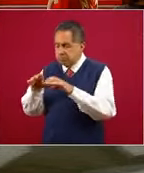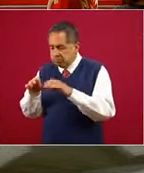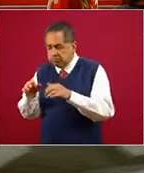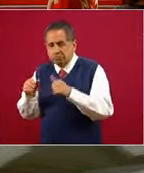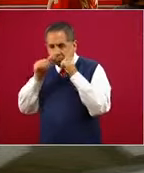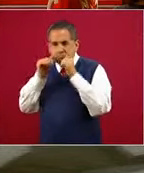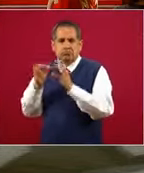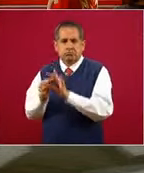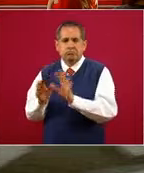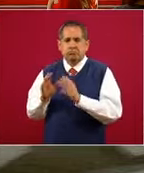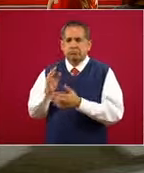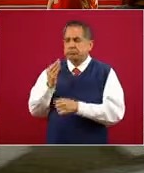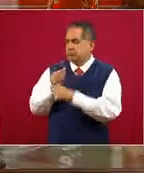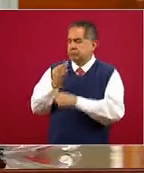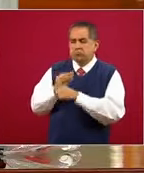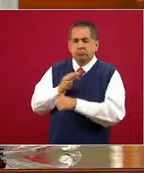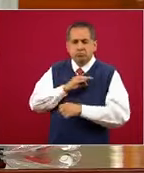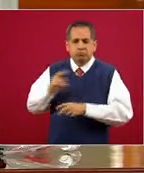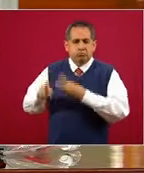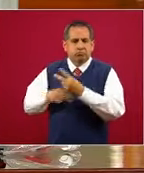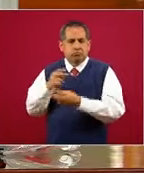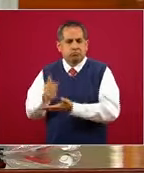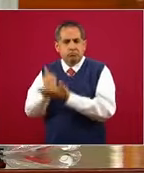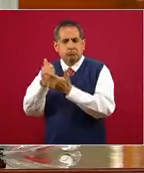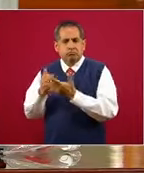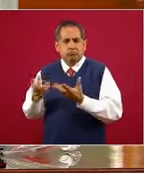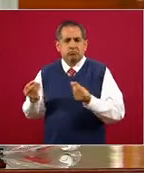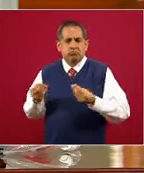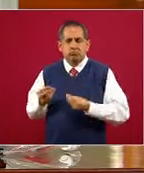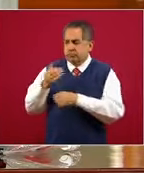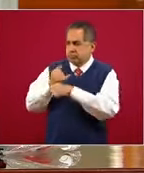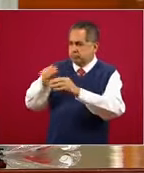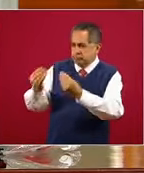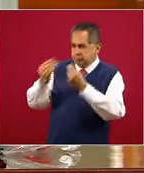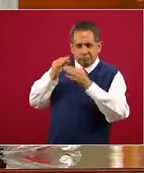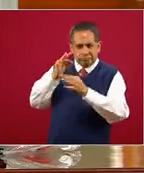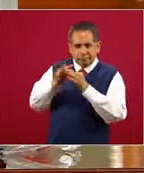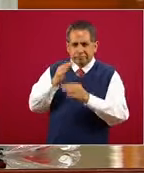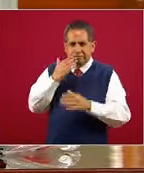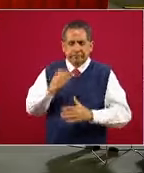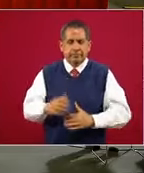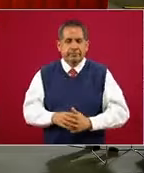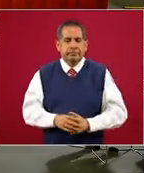y pierdo así la oportunidad de tener la información adecuada.